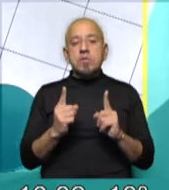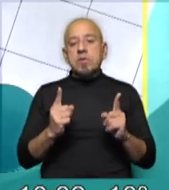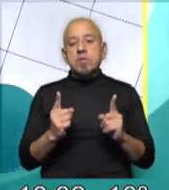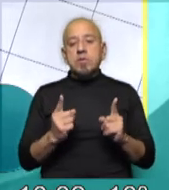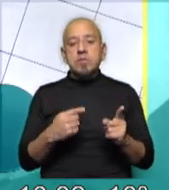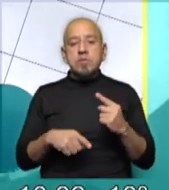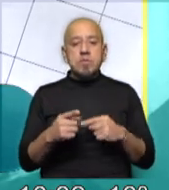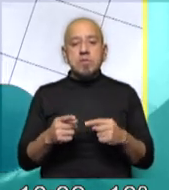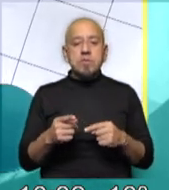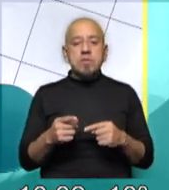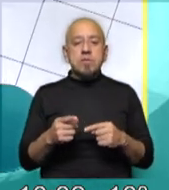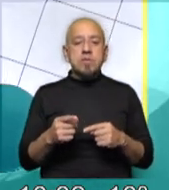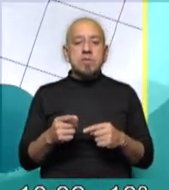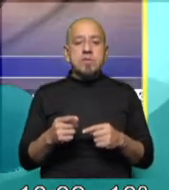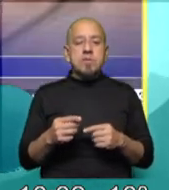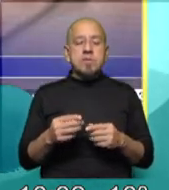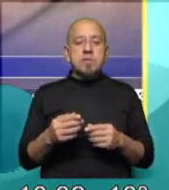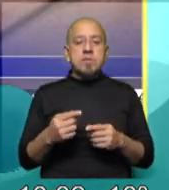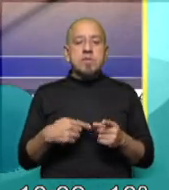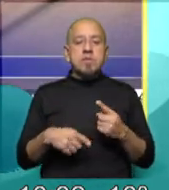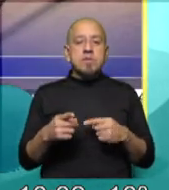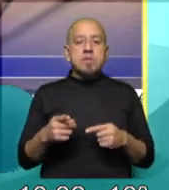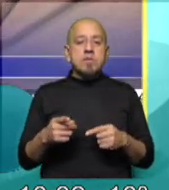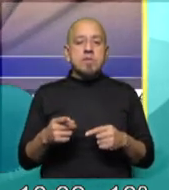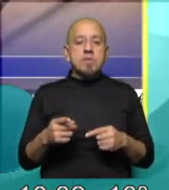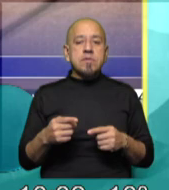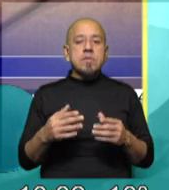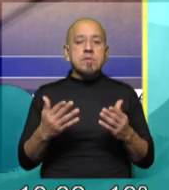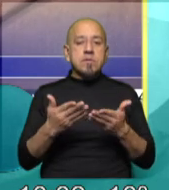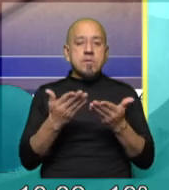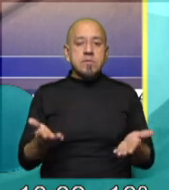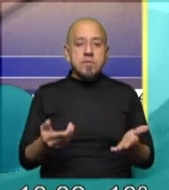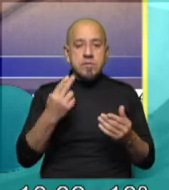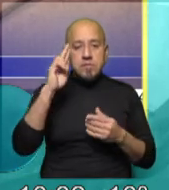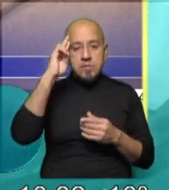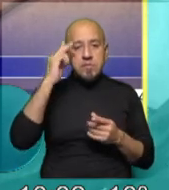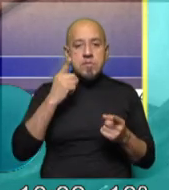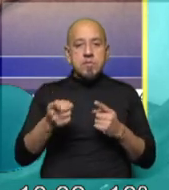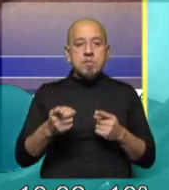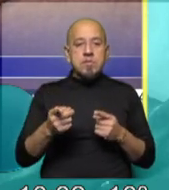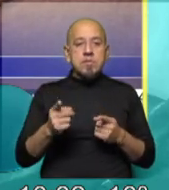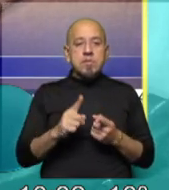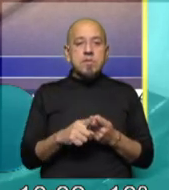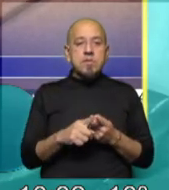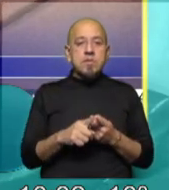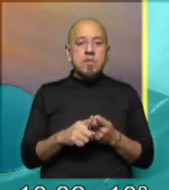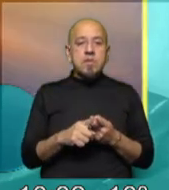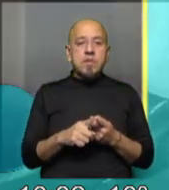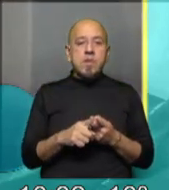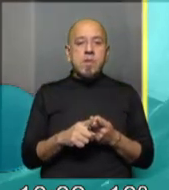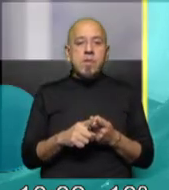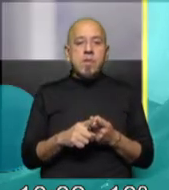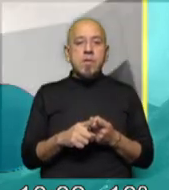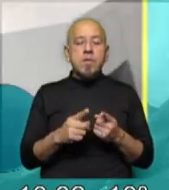sea, no agota ni cansa ni nada por el estilo, y es un producto uruguayo. La voy a ver hoy. Bastante. Hoy es viernes.